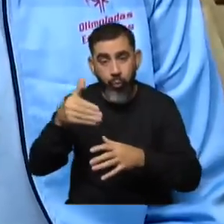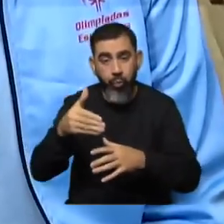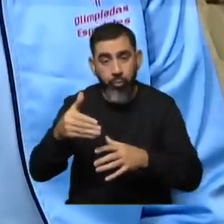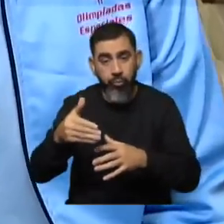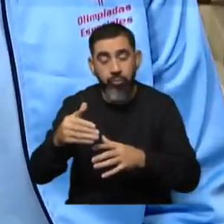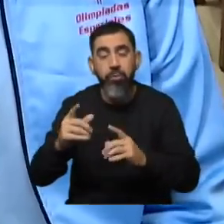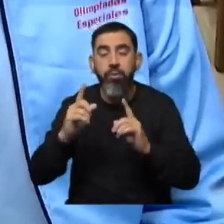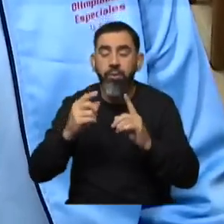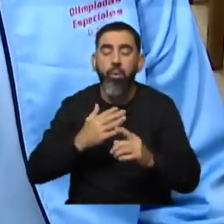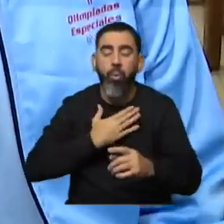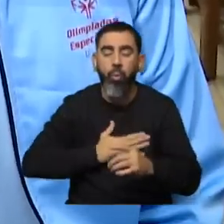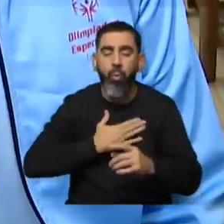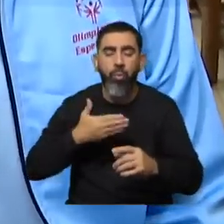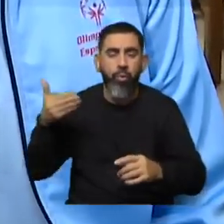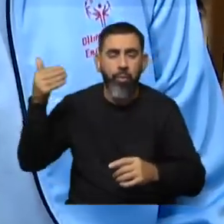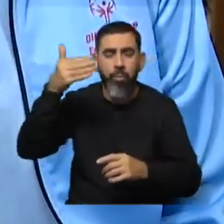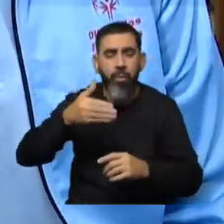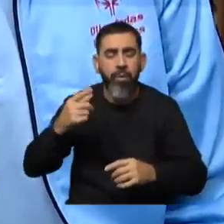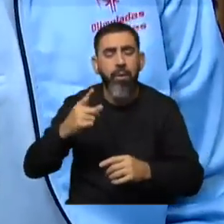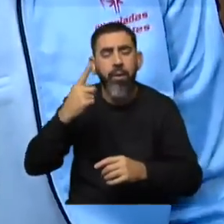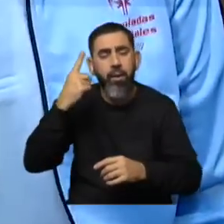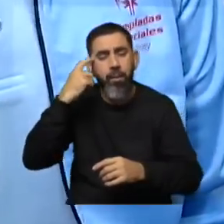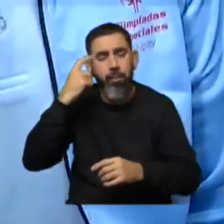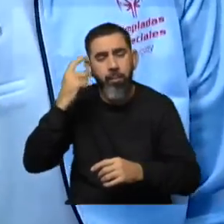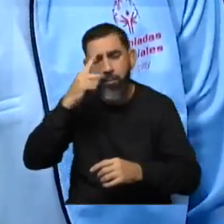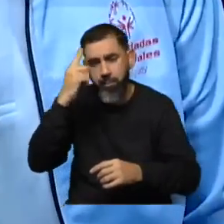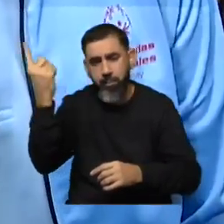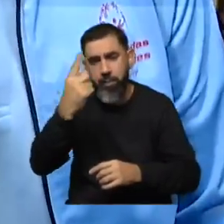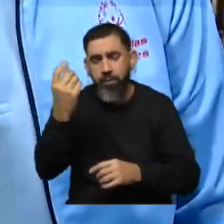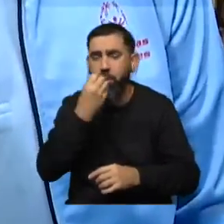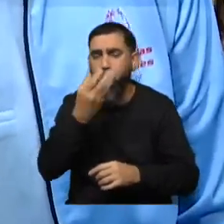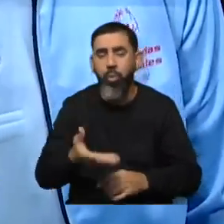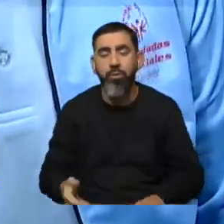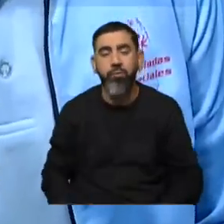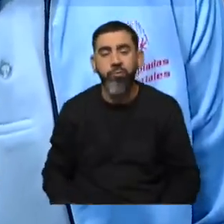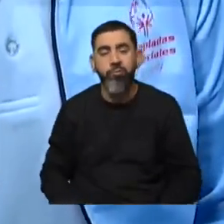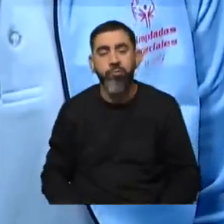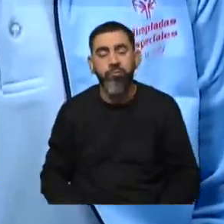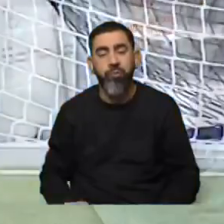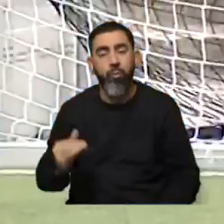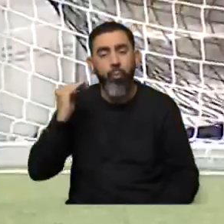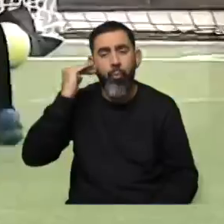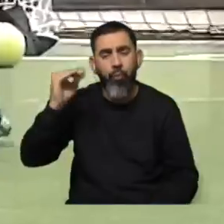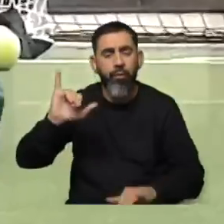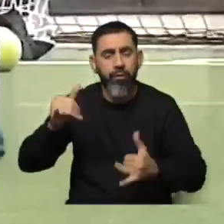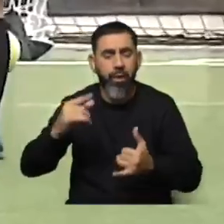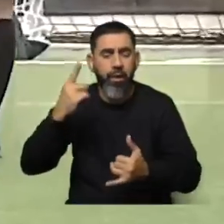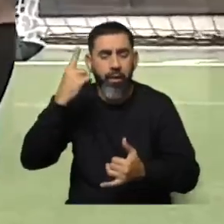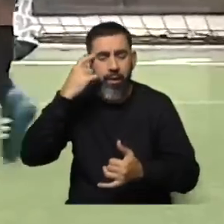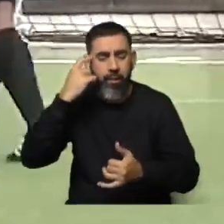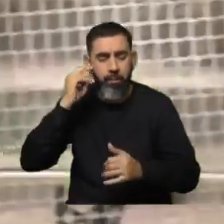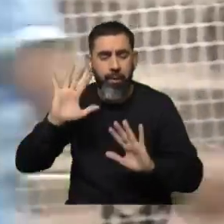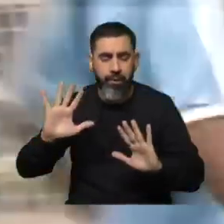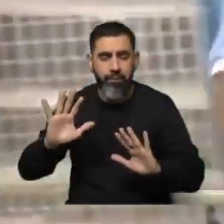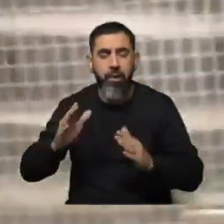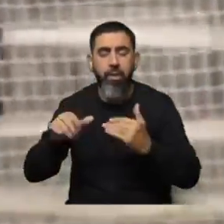con el agrado de haber participado de una experiencia internacional impresionante no el profe ya lleva varios juegos olímpicos